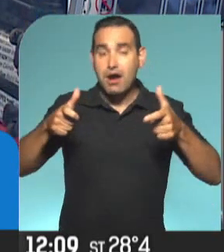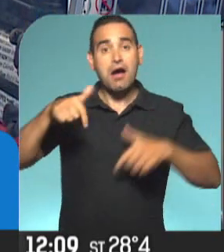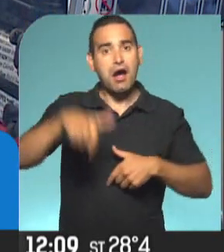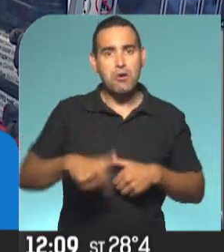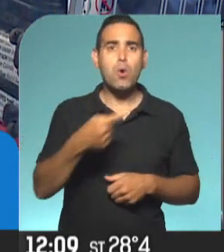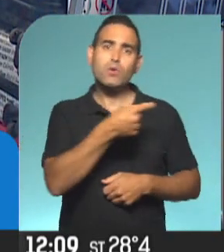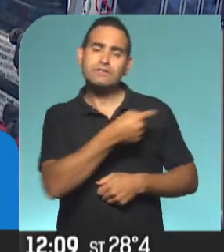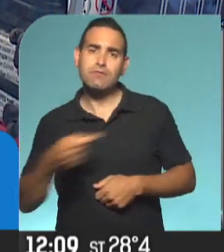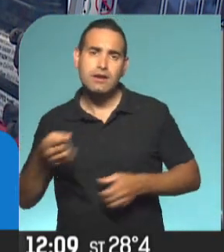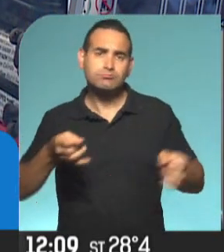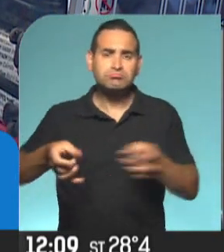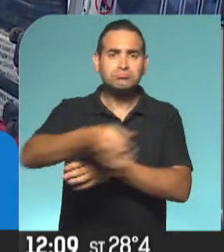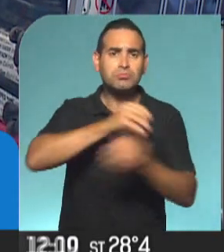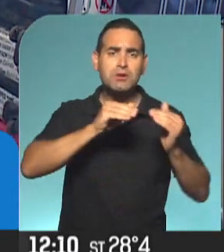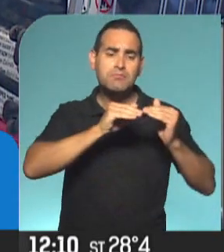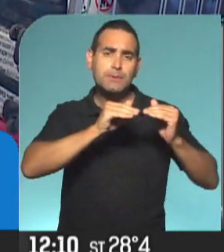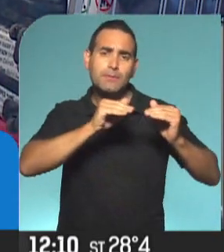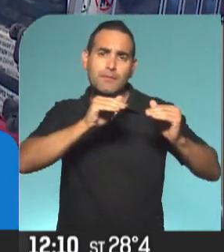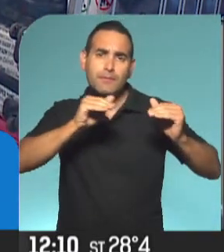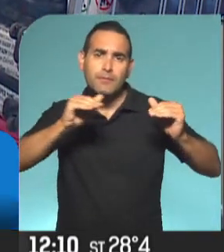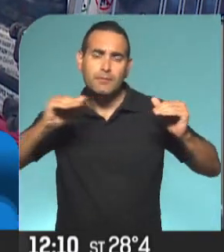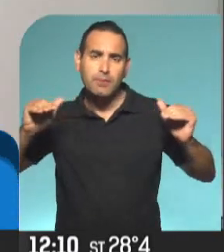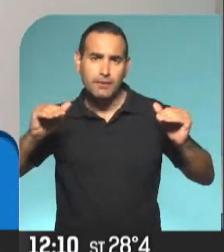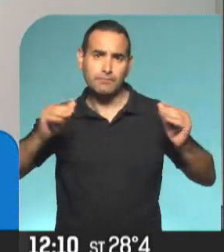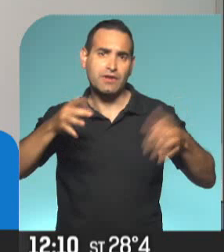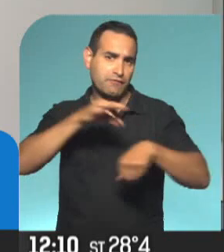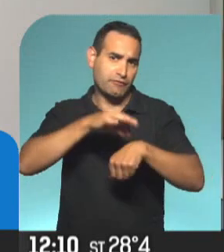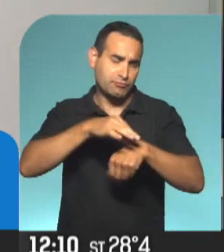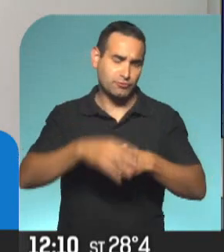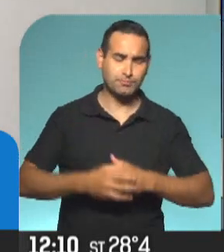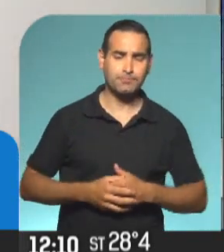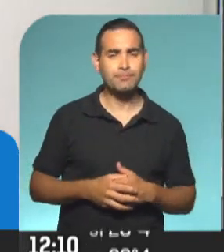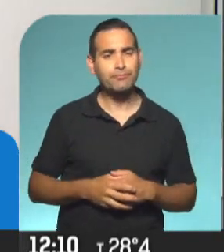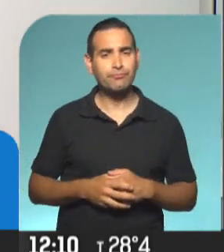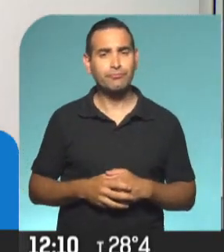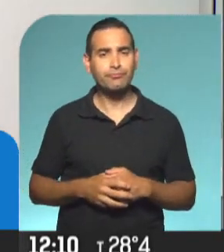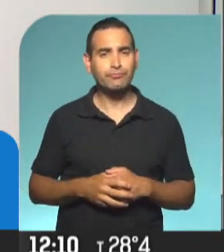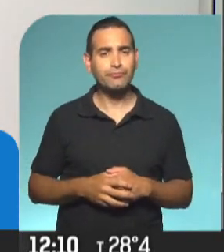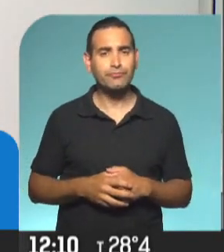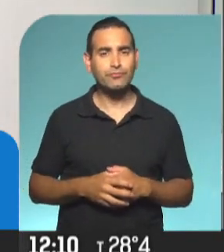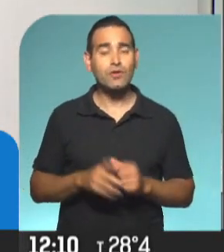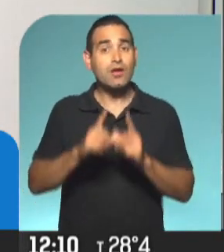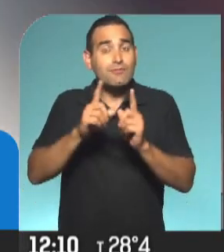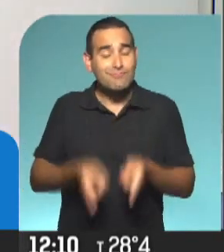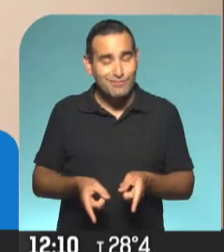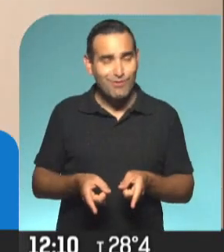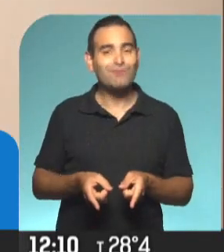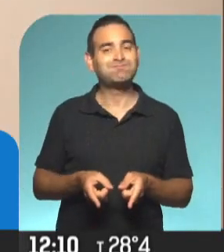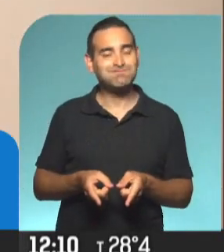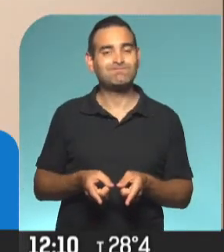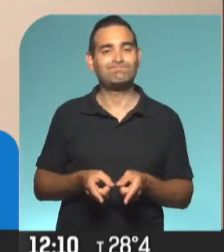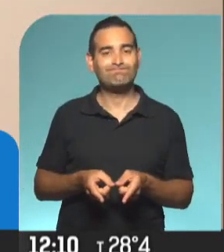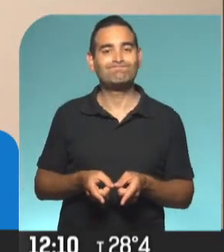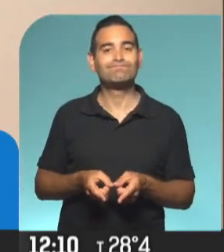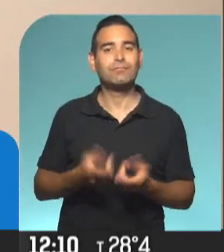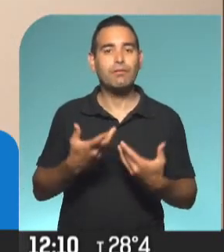una semana con descenso o estabilidad de los casos que se presentaron a diario. Y al mismo tiempo apareció también lo que